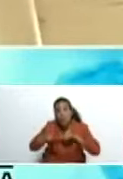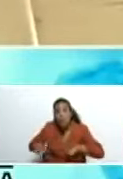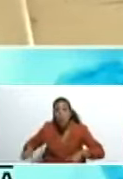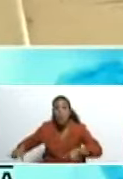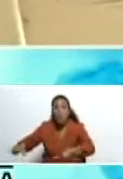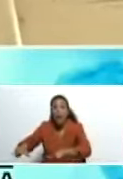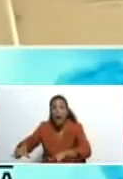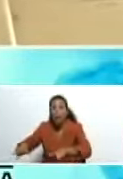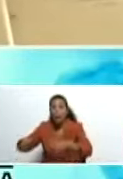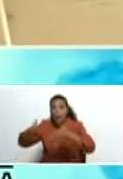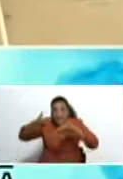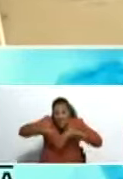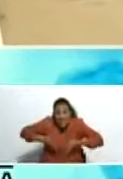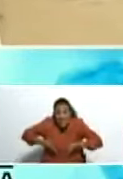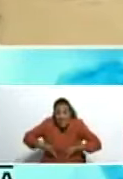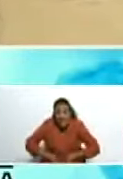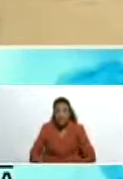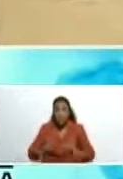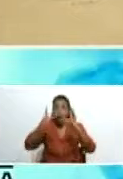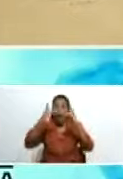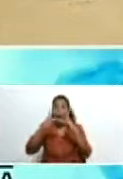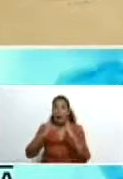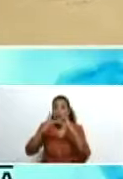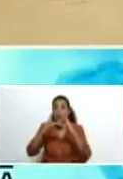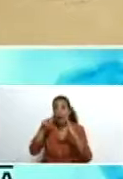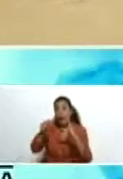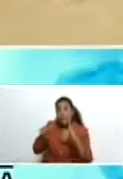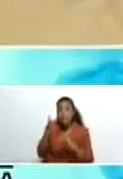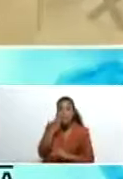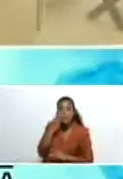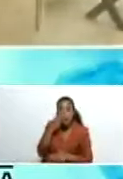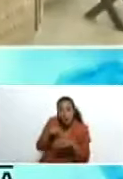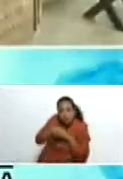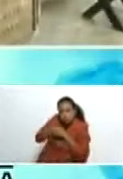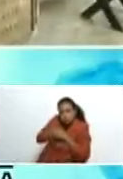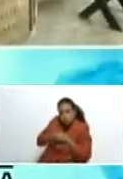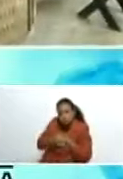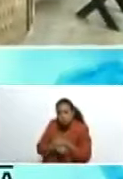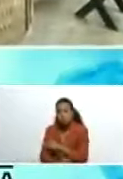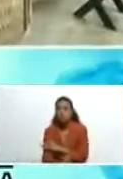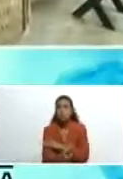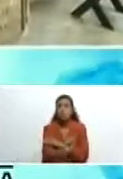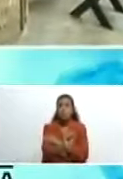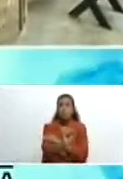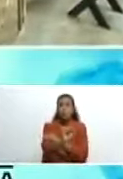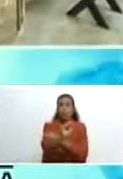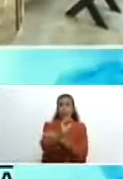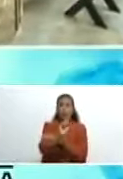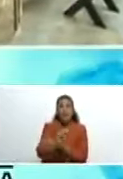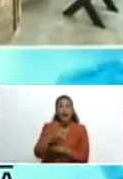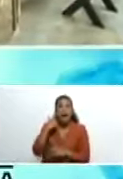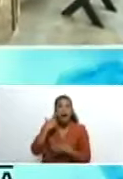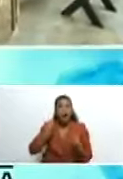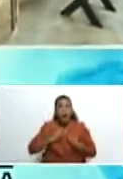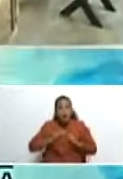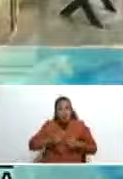Simón Bolívar. En este punto, precisamente, aquí empezó todo, de la vida de un